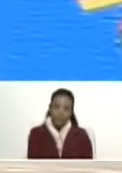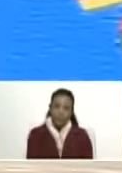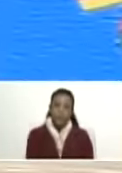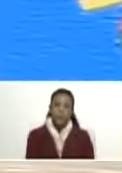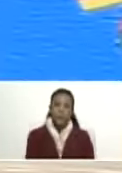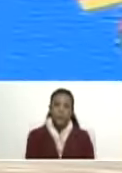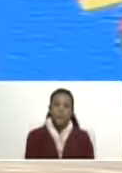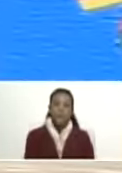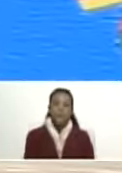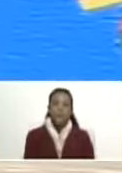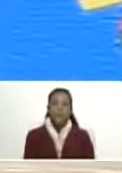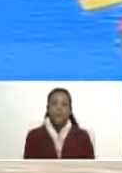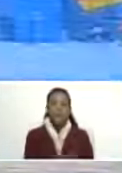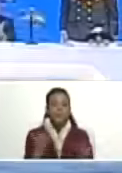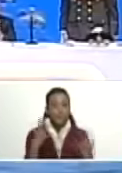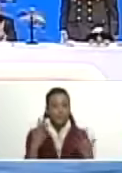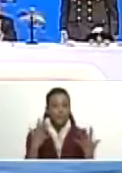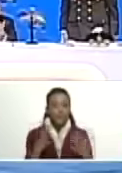Pompeyo Torrealba.